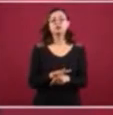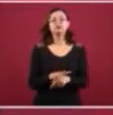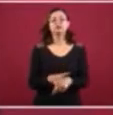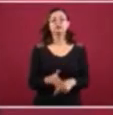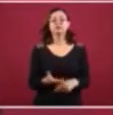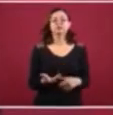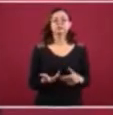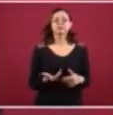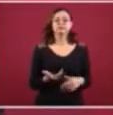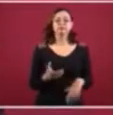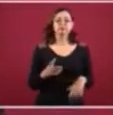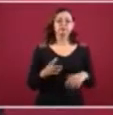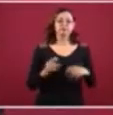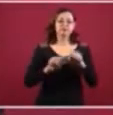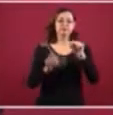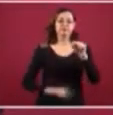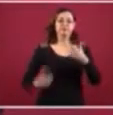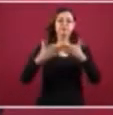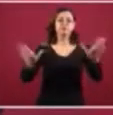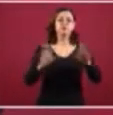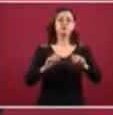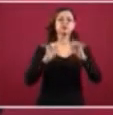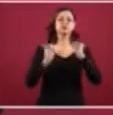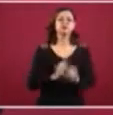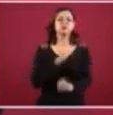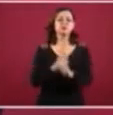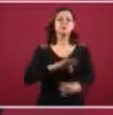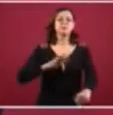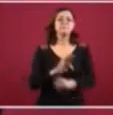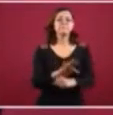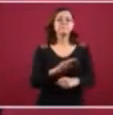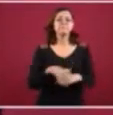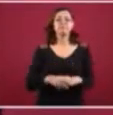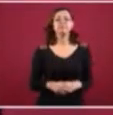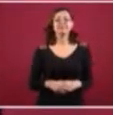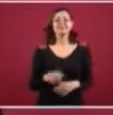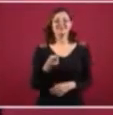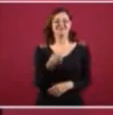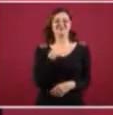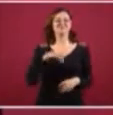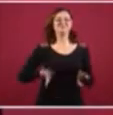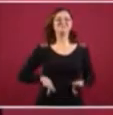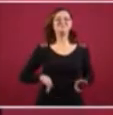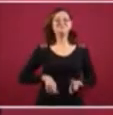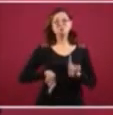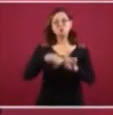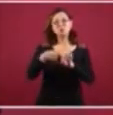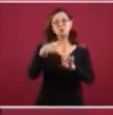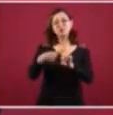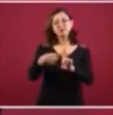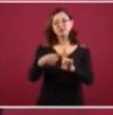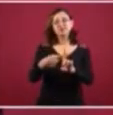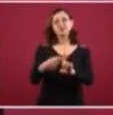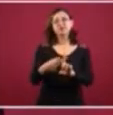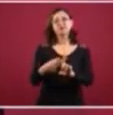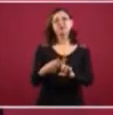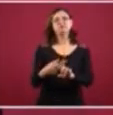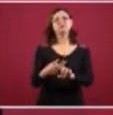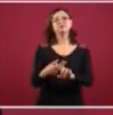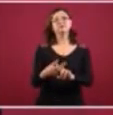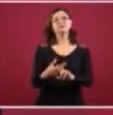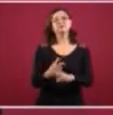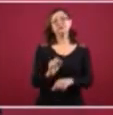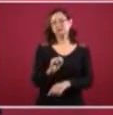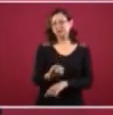garantizar la seguridad pública. Entonces, por eso estoy optimista, tengo